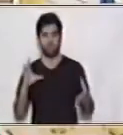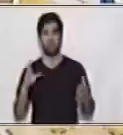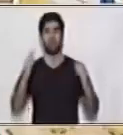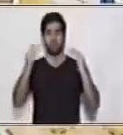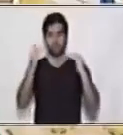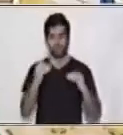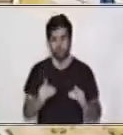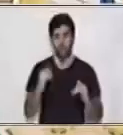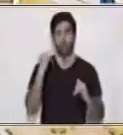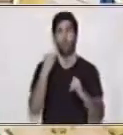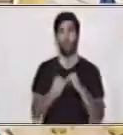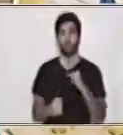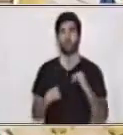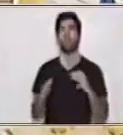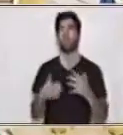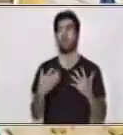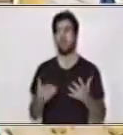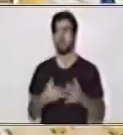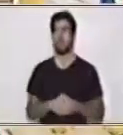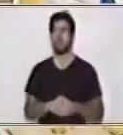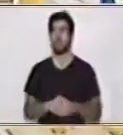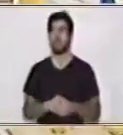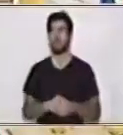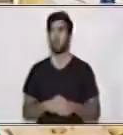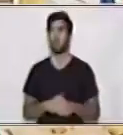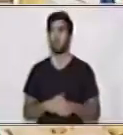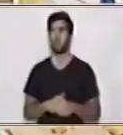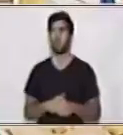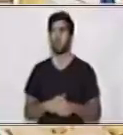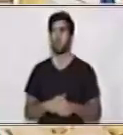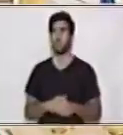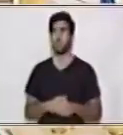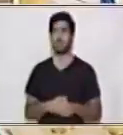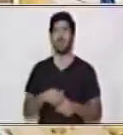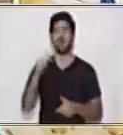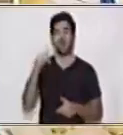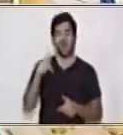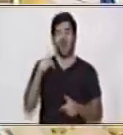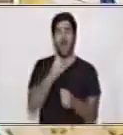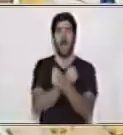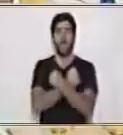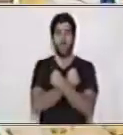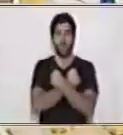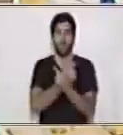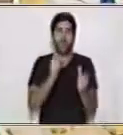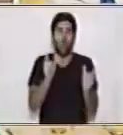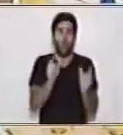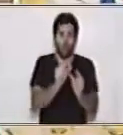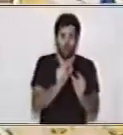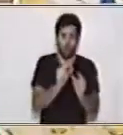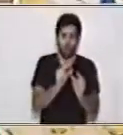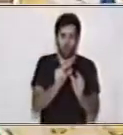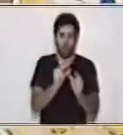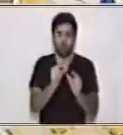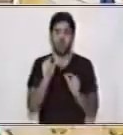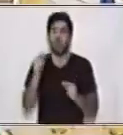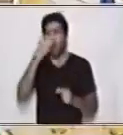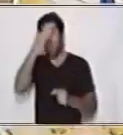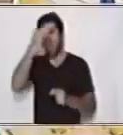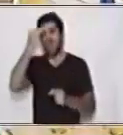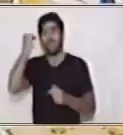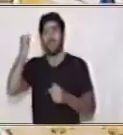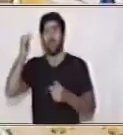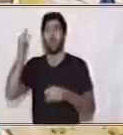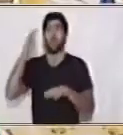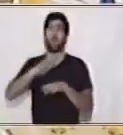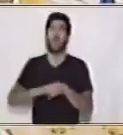Y por último, un célebre verso de Pablo Neruda: es tan corto el amor y es tan largo el olvido.